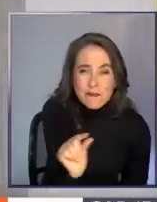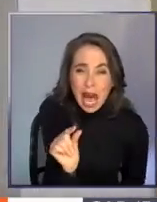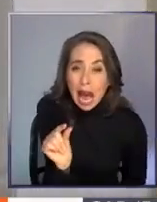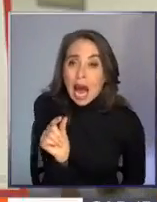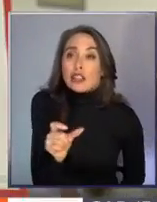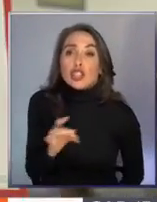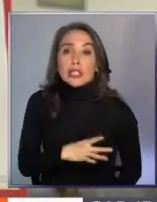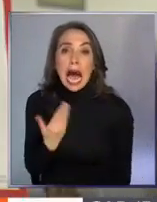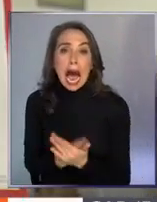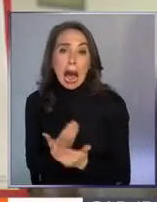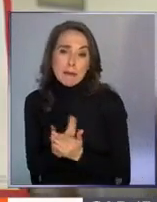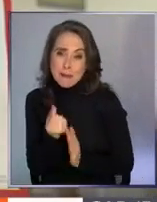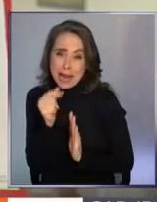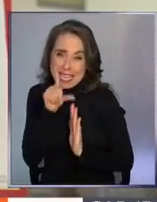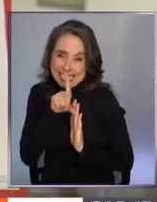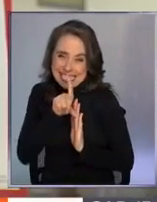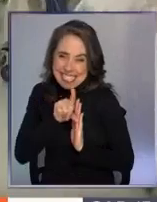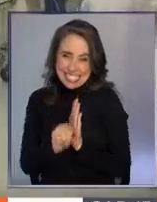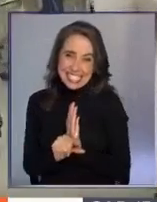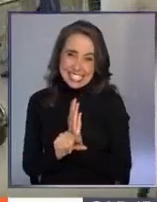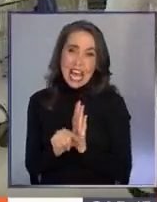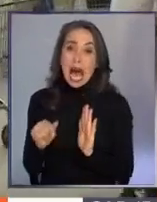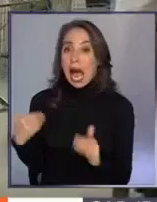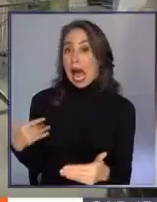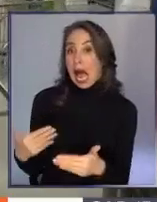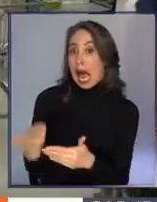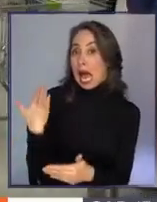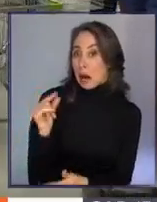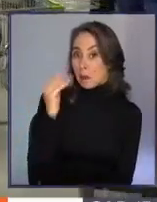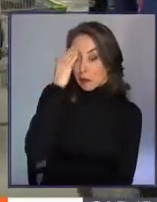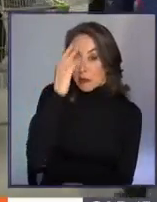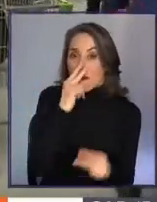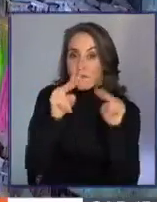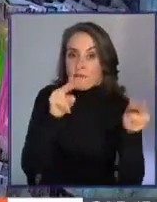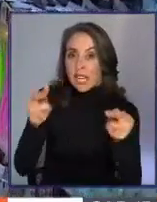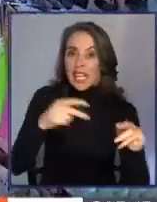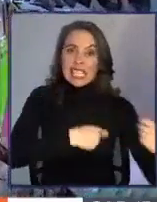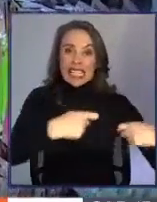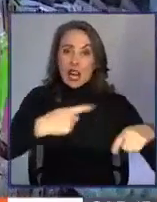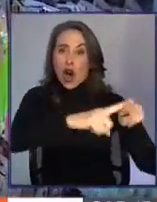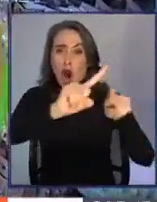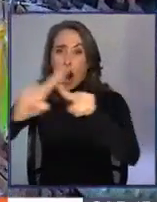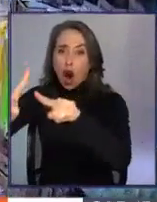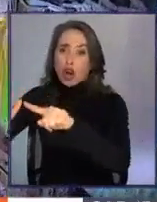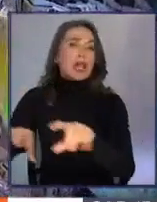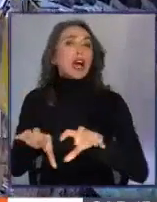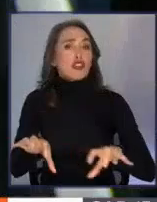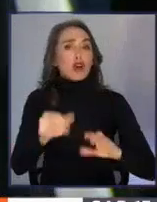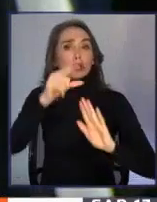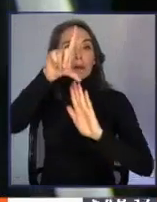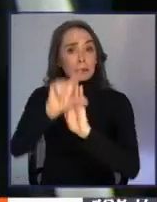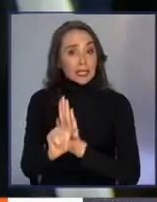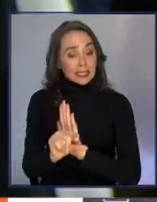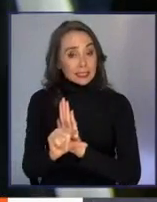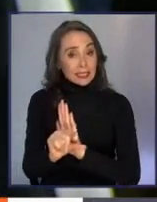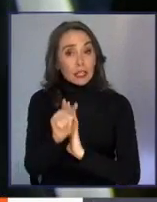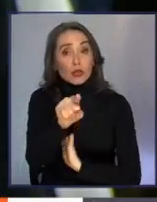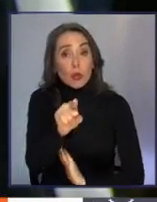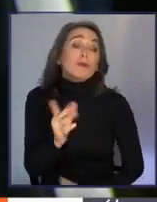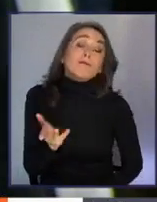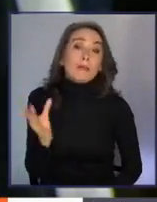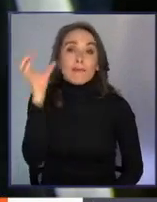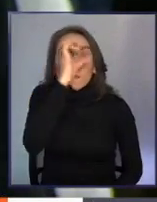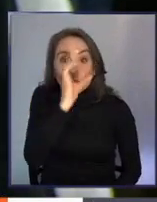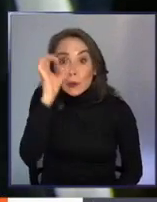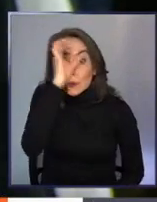mayor provecho a los descuentos que por estos días podemos encontrar en todo tipo de negocios y productos. La gracia está en buscar.